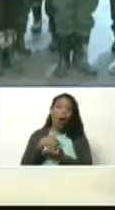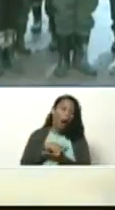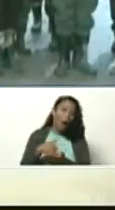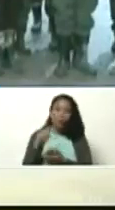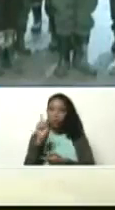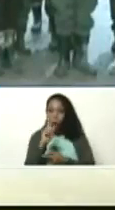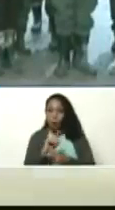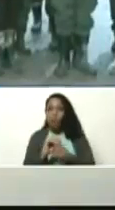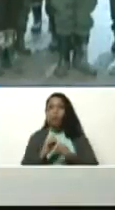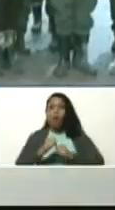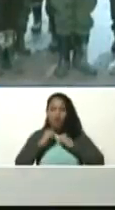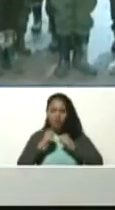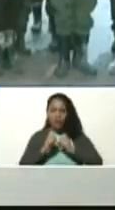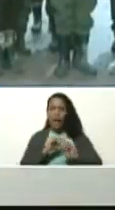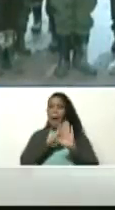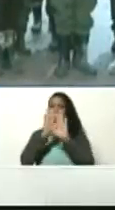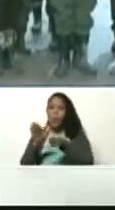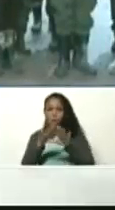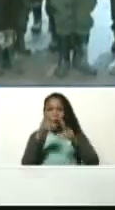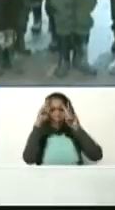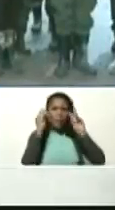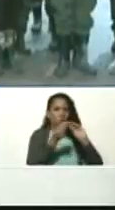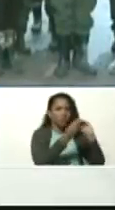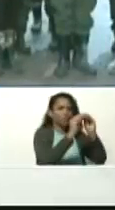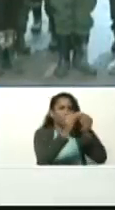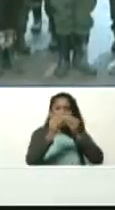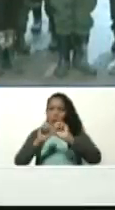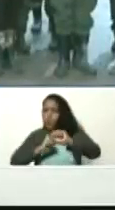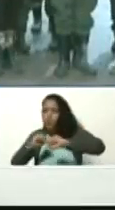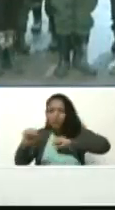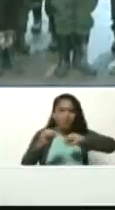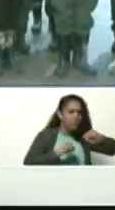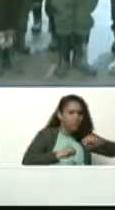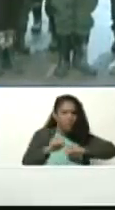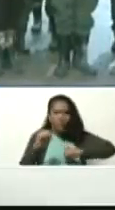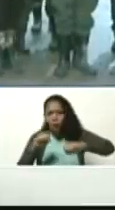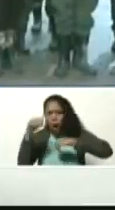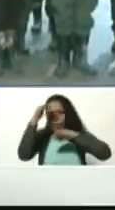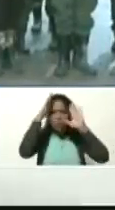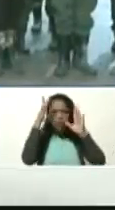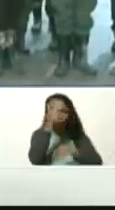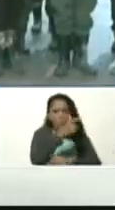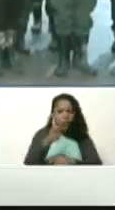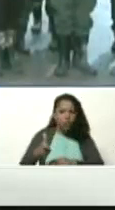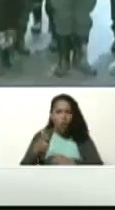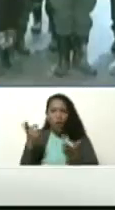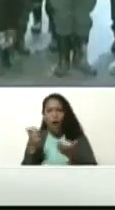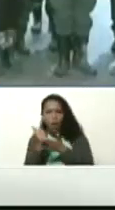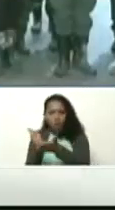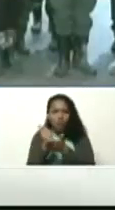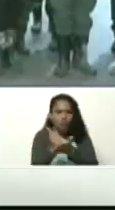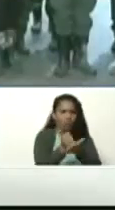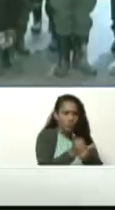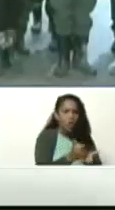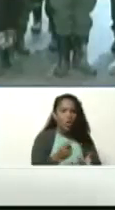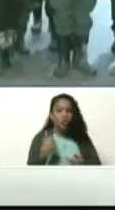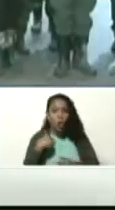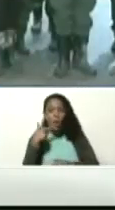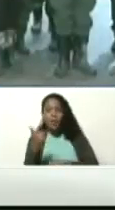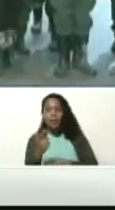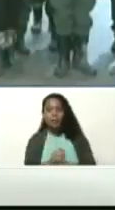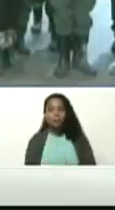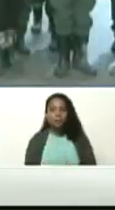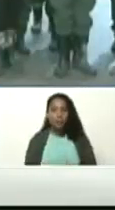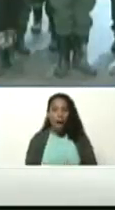adelante con fuerza, perseverante, limpiando, recuperando, atendiendo en todos los frentes, como lo confirmé ayer,